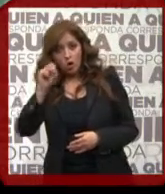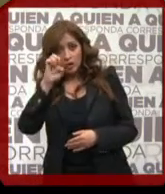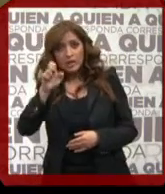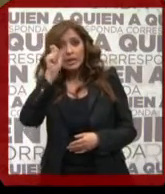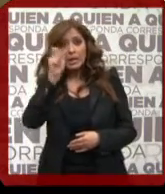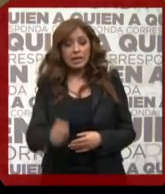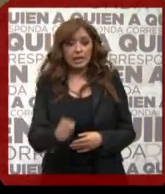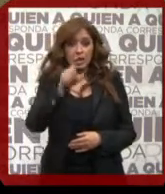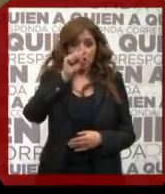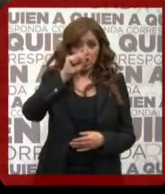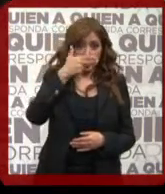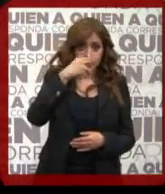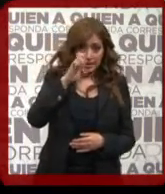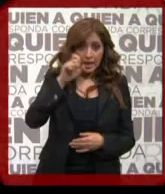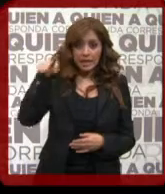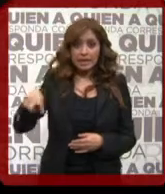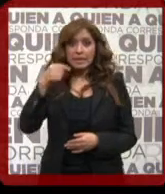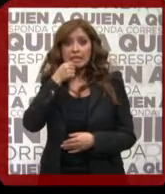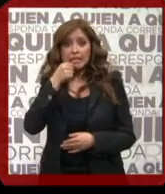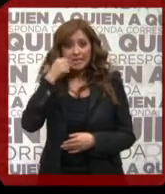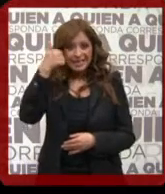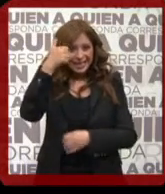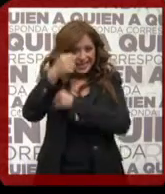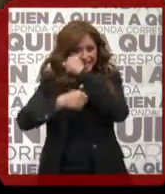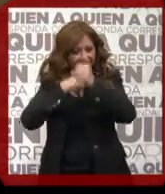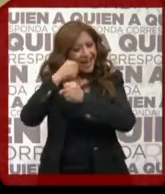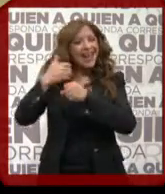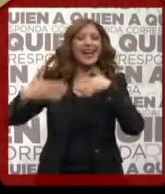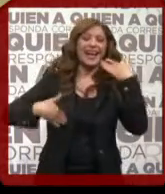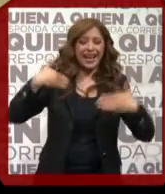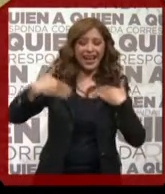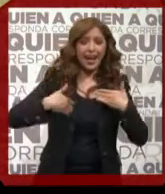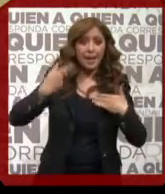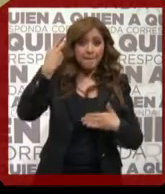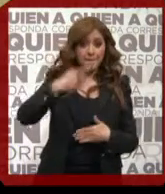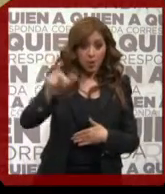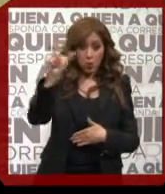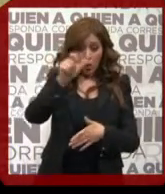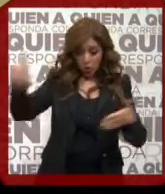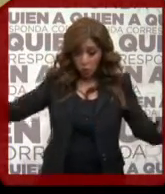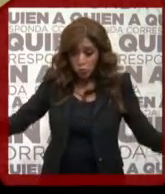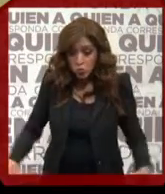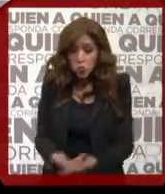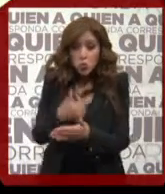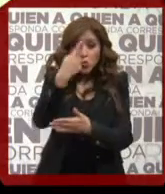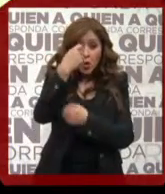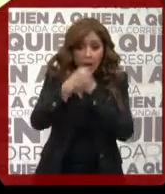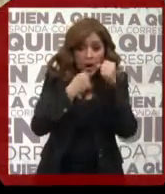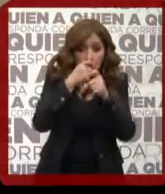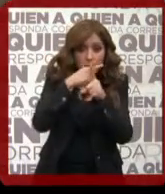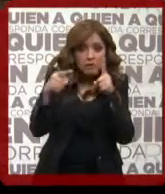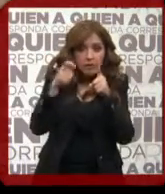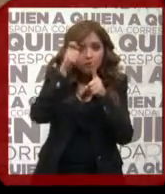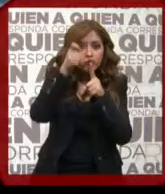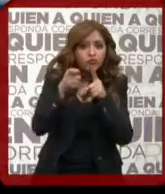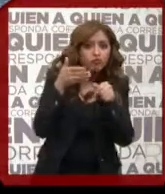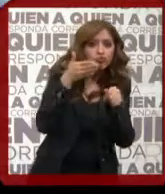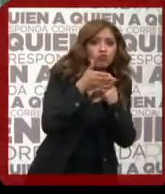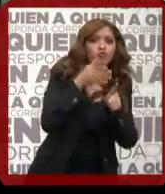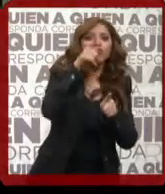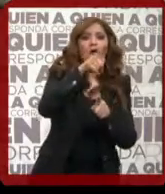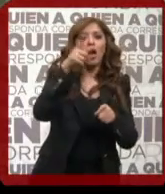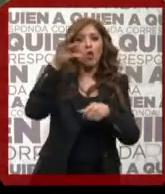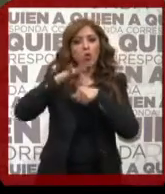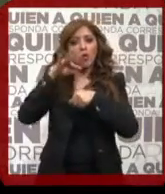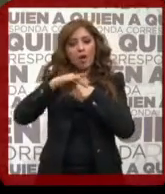de 6 años divertida y amorosa. Sin embargo, al año y medio de nacida, le fue diagnosticado autismo moderado, por